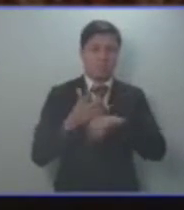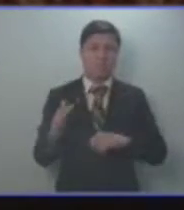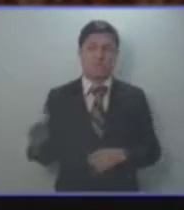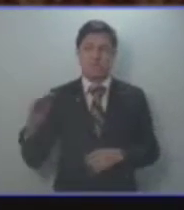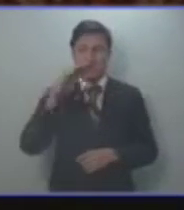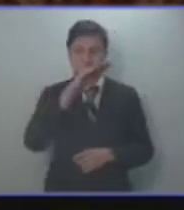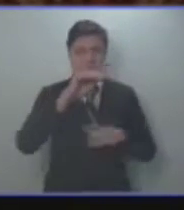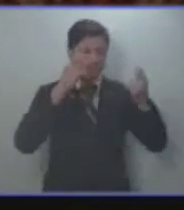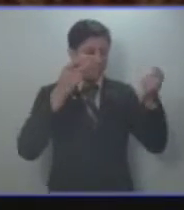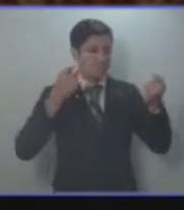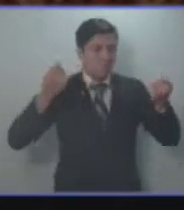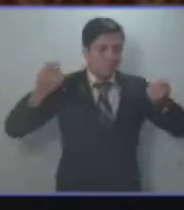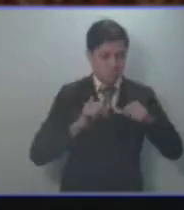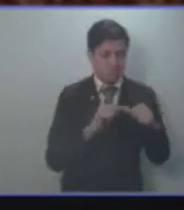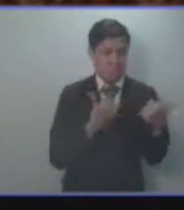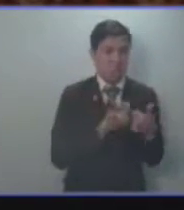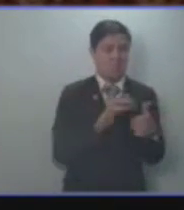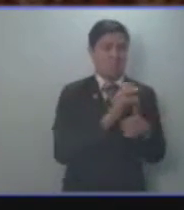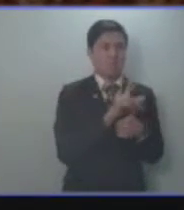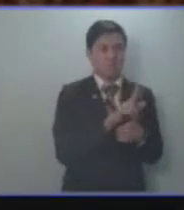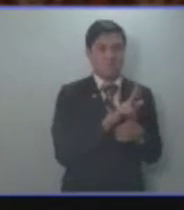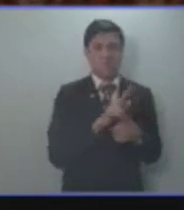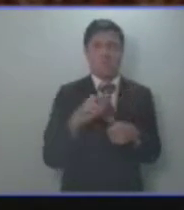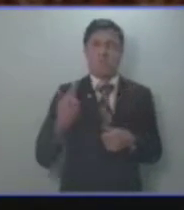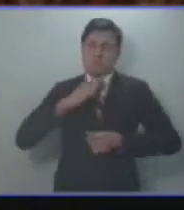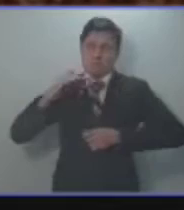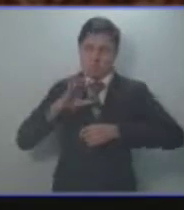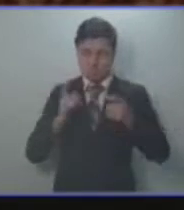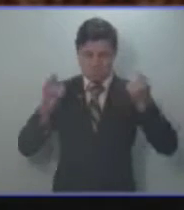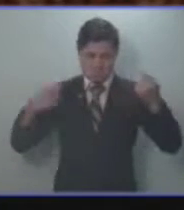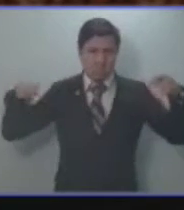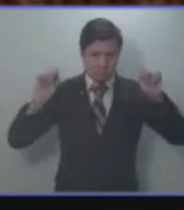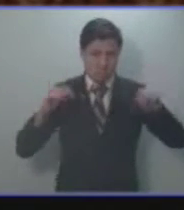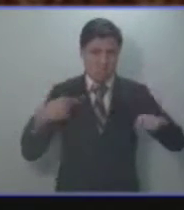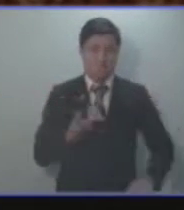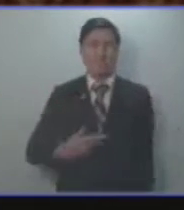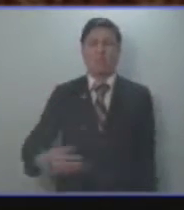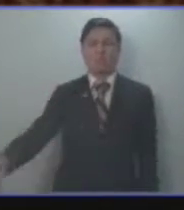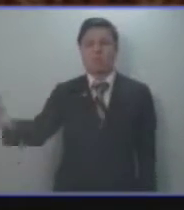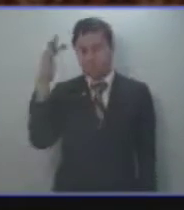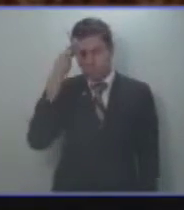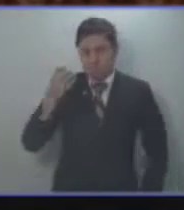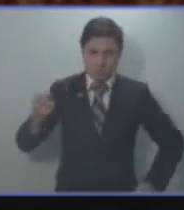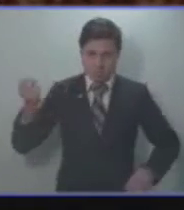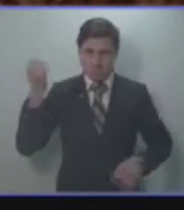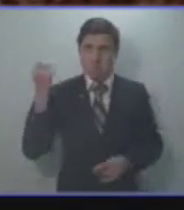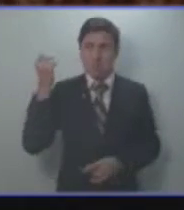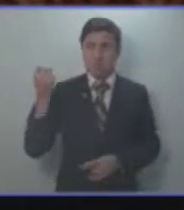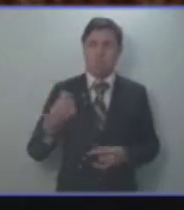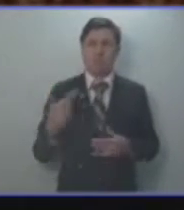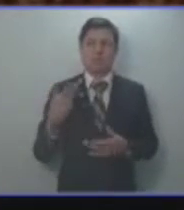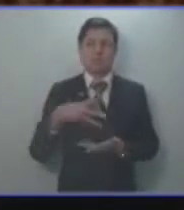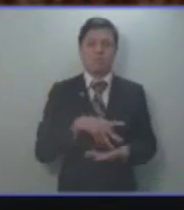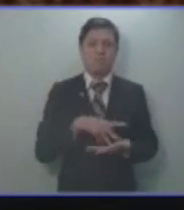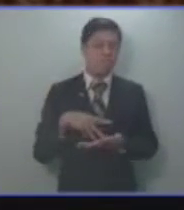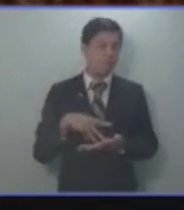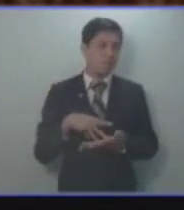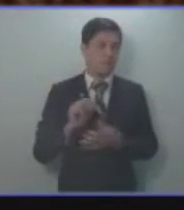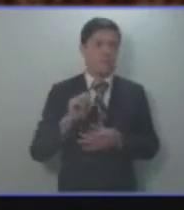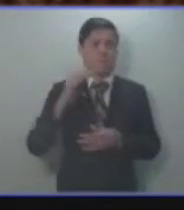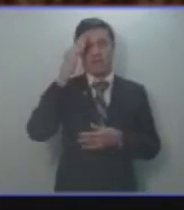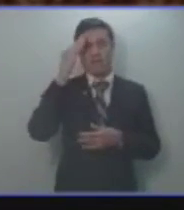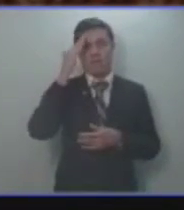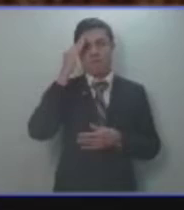de la Asociación de Estados del Caribe, porque creemos que es importante que la población salvadoreña conozca cuál es el